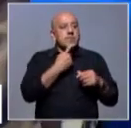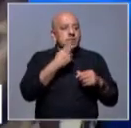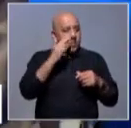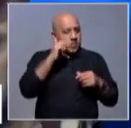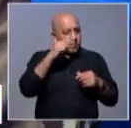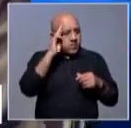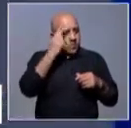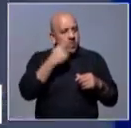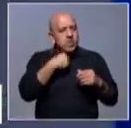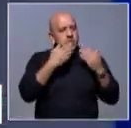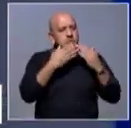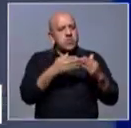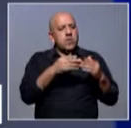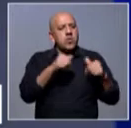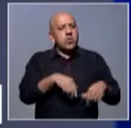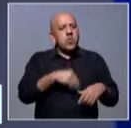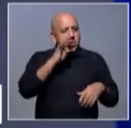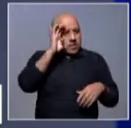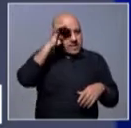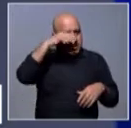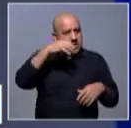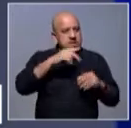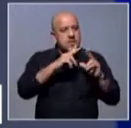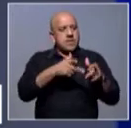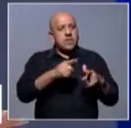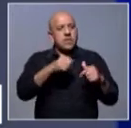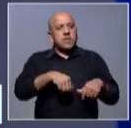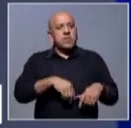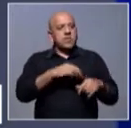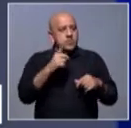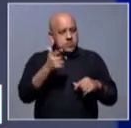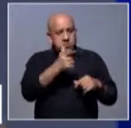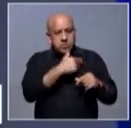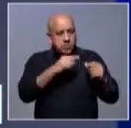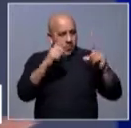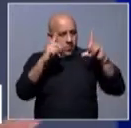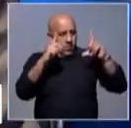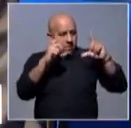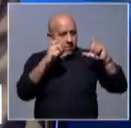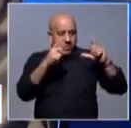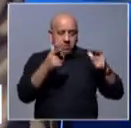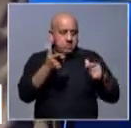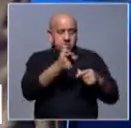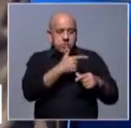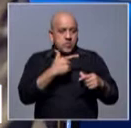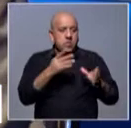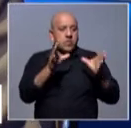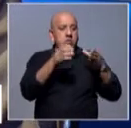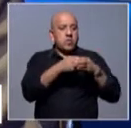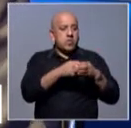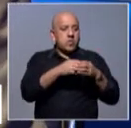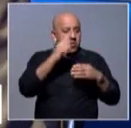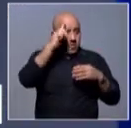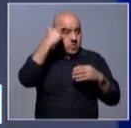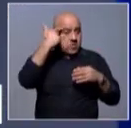fuerza segunda bien concreta hoy julio maría sanguinetti declaró que si no hubo foto de esta coalición multicolor así definida por luis